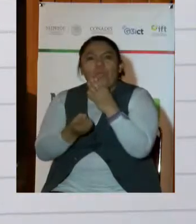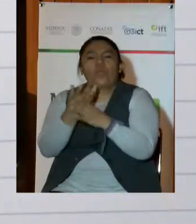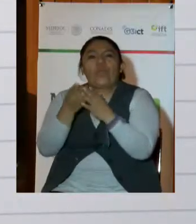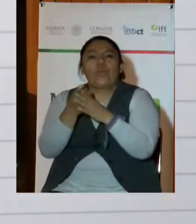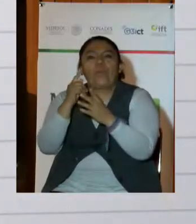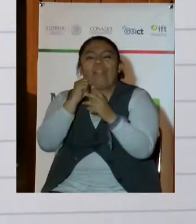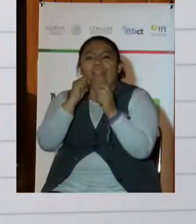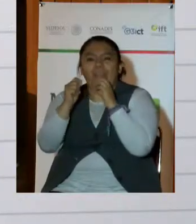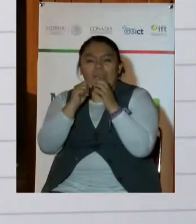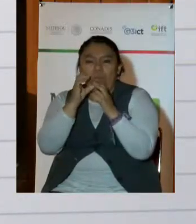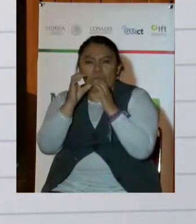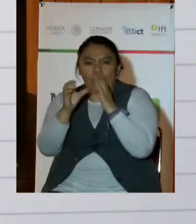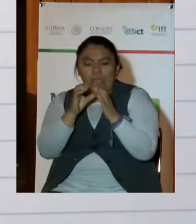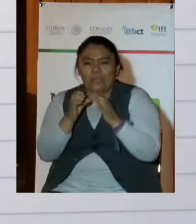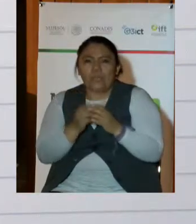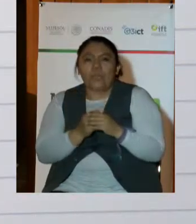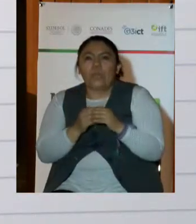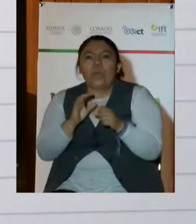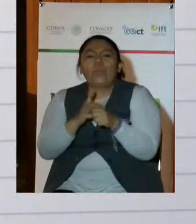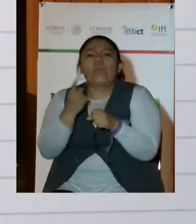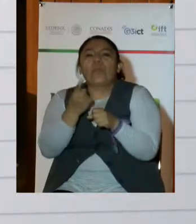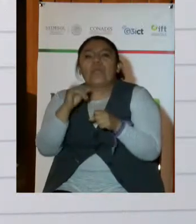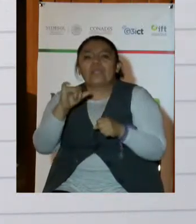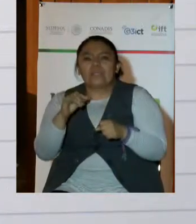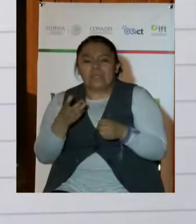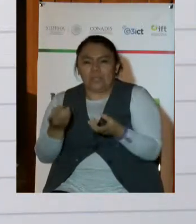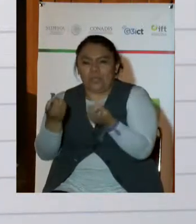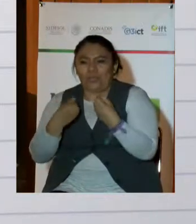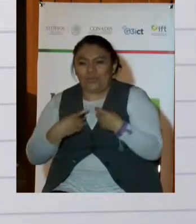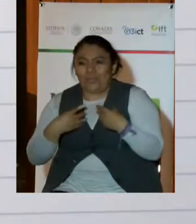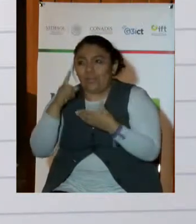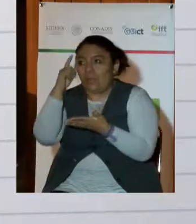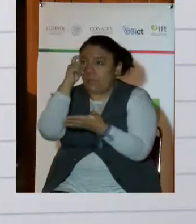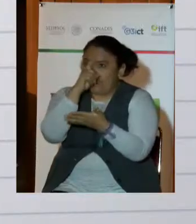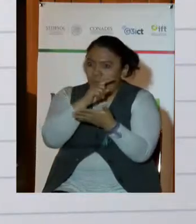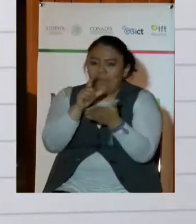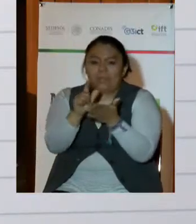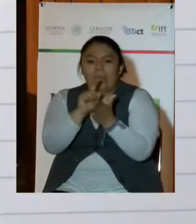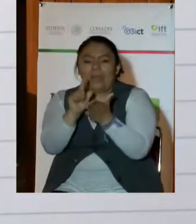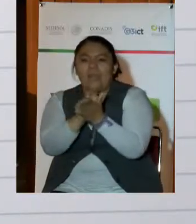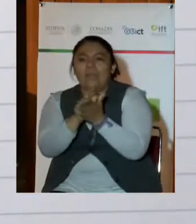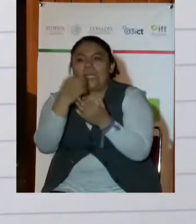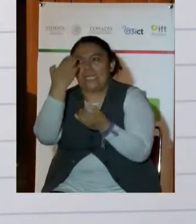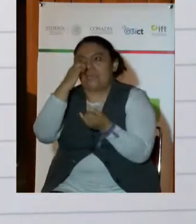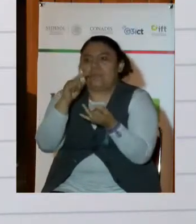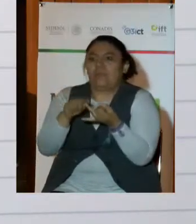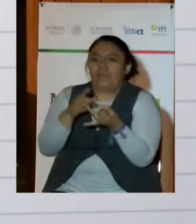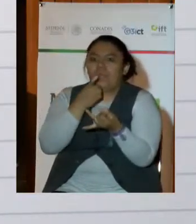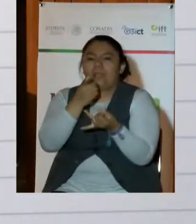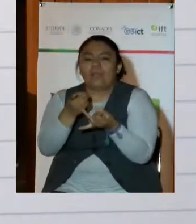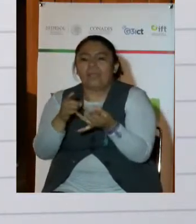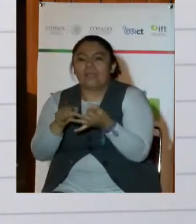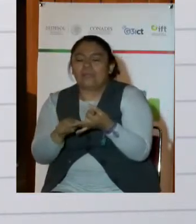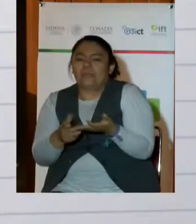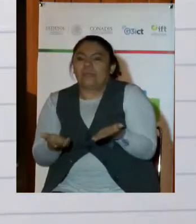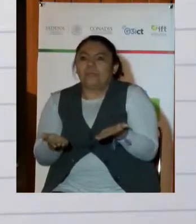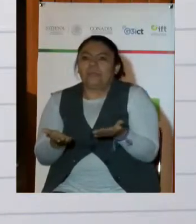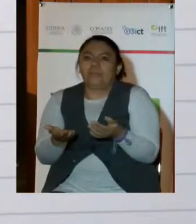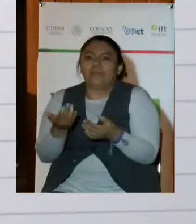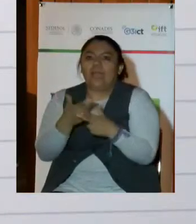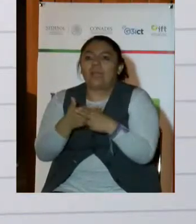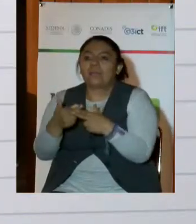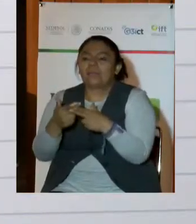esta interpretación, ¿no? Entonces, yo creo que con este tipo de ejemplos, y yo creo que con lo que hemos estado viendo, vamos a lograr muchísimos cambios, y lo que estamos